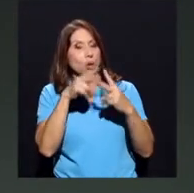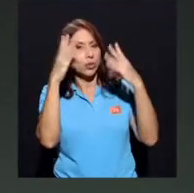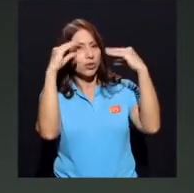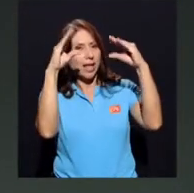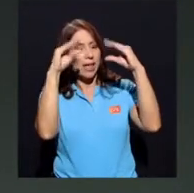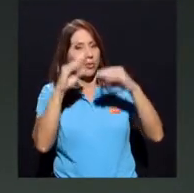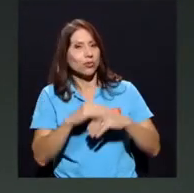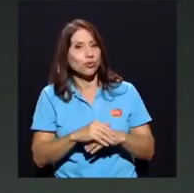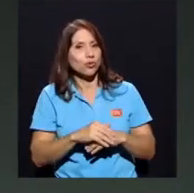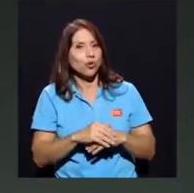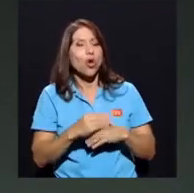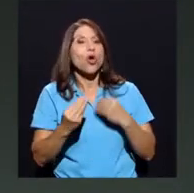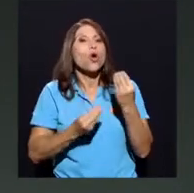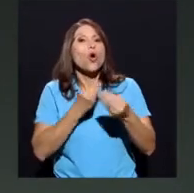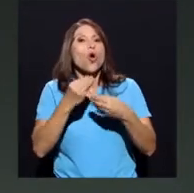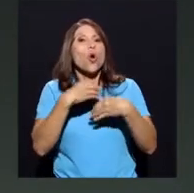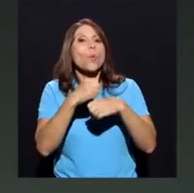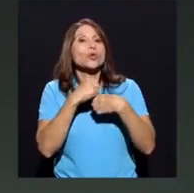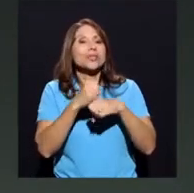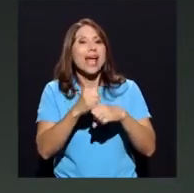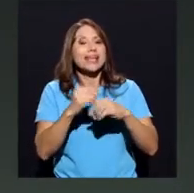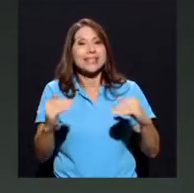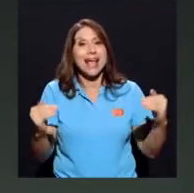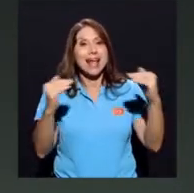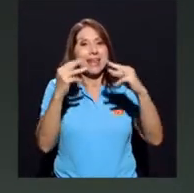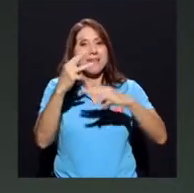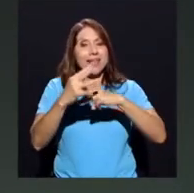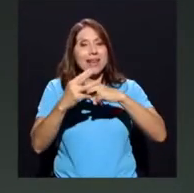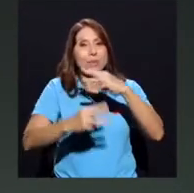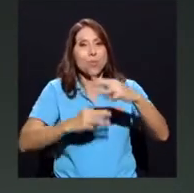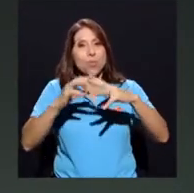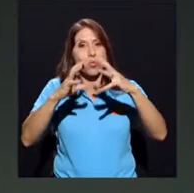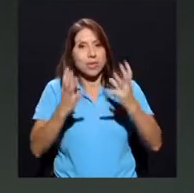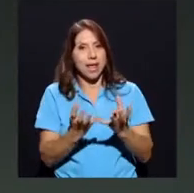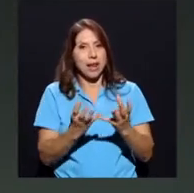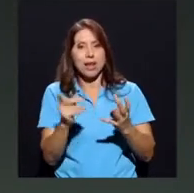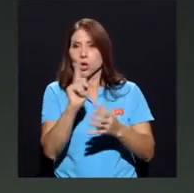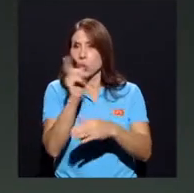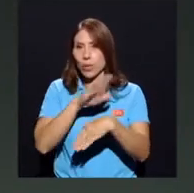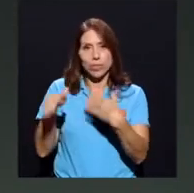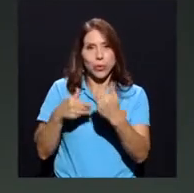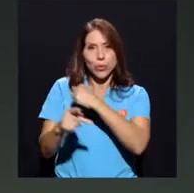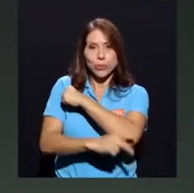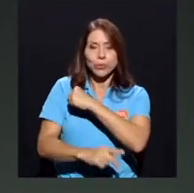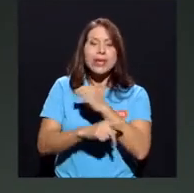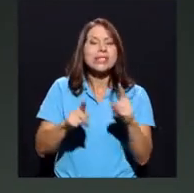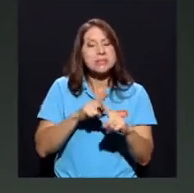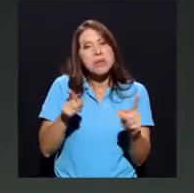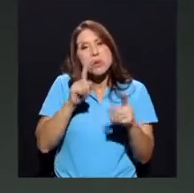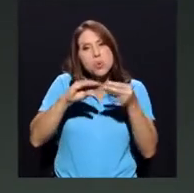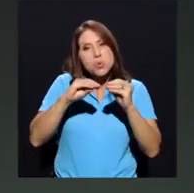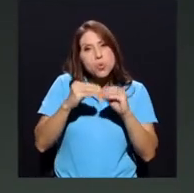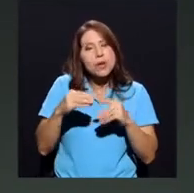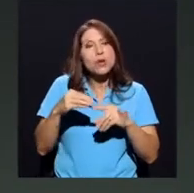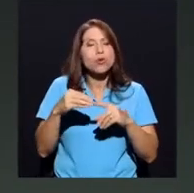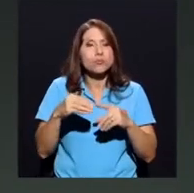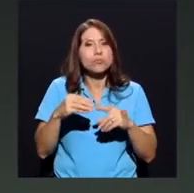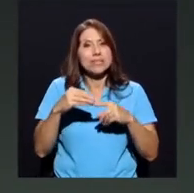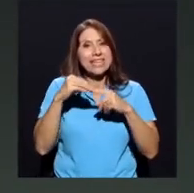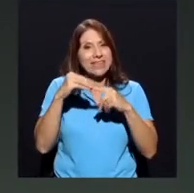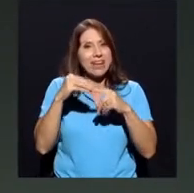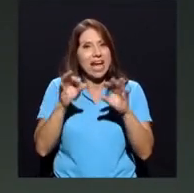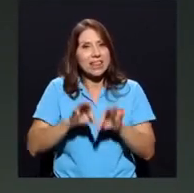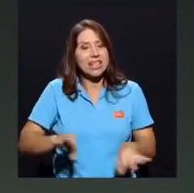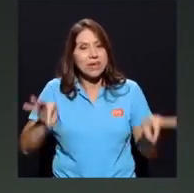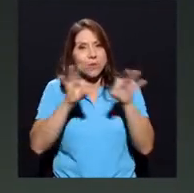hace a nivel mundial a nivel mundial no no no no en todos los países pero hay un número significativo de países en